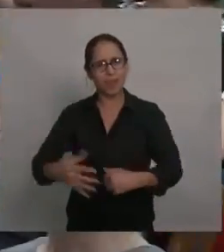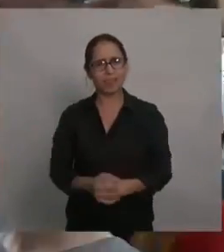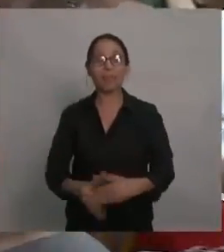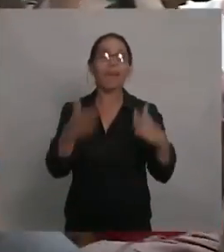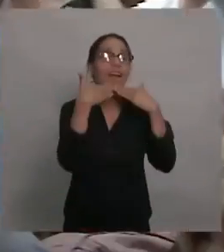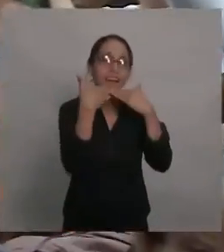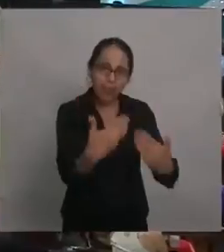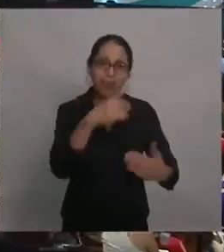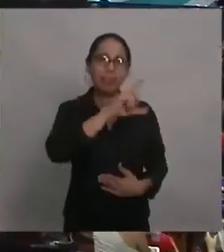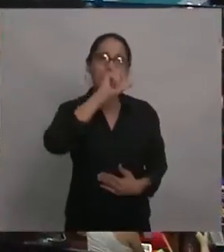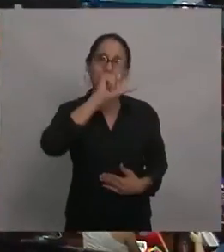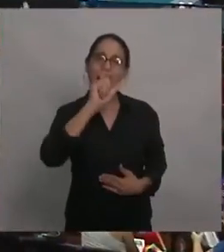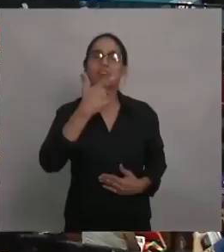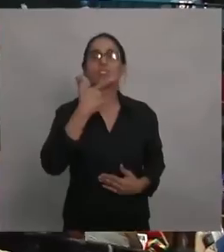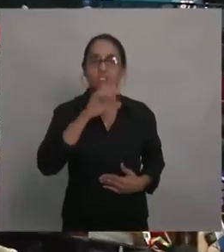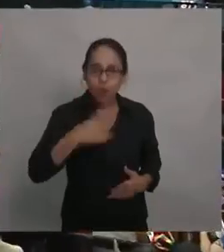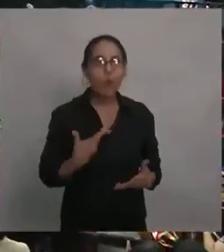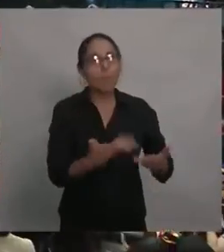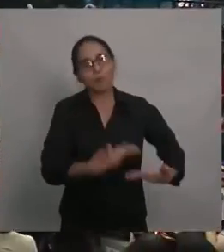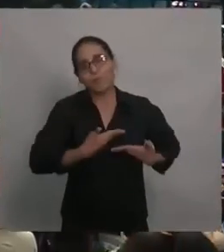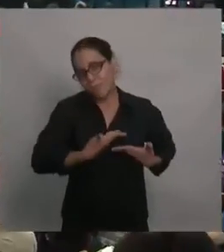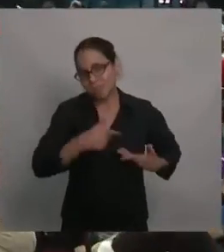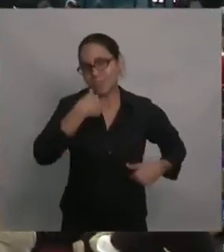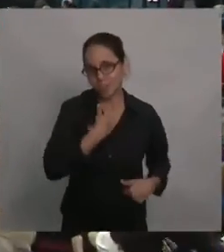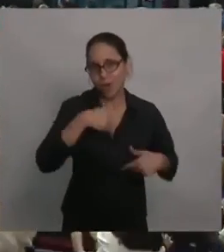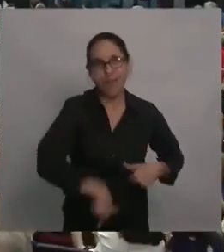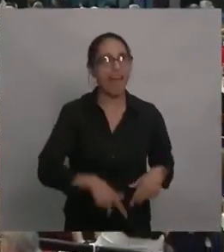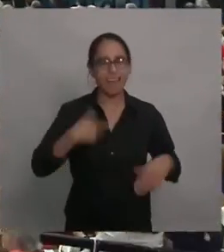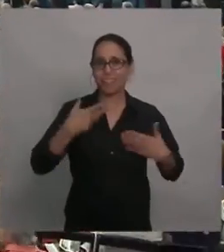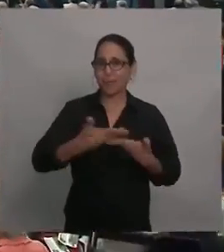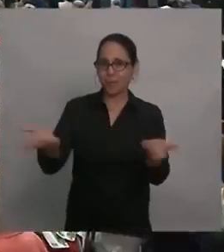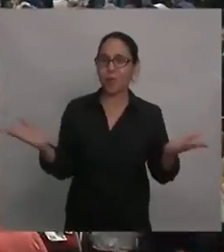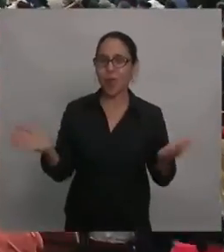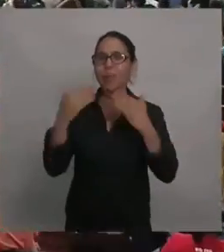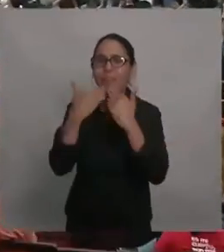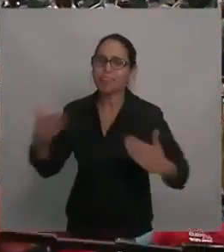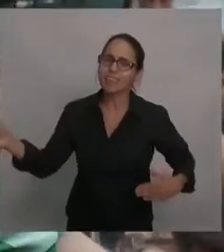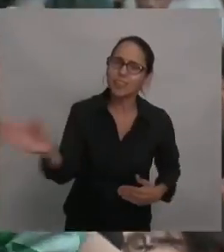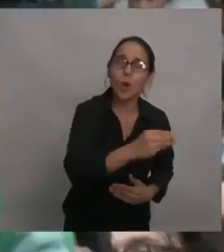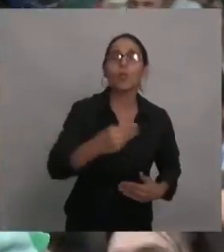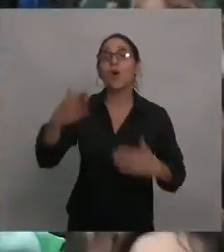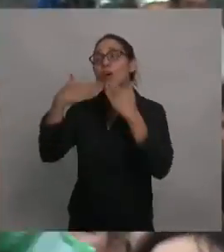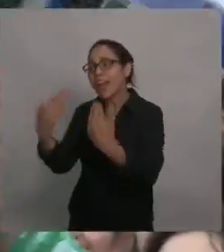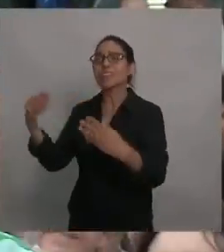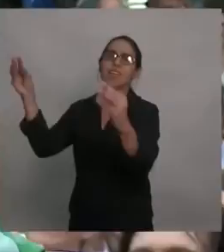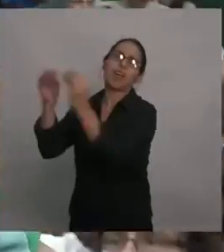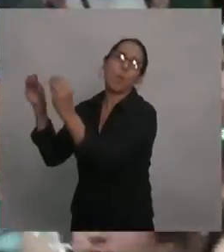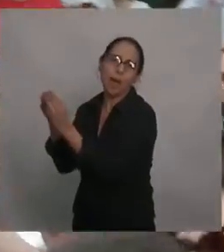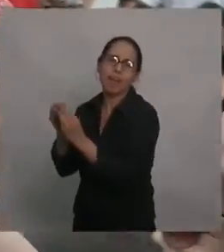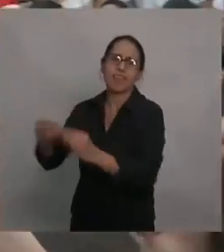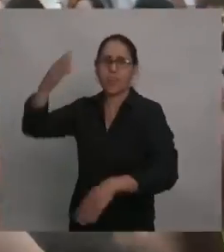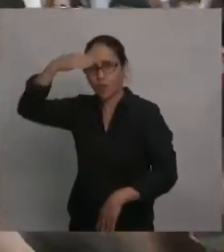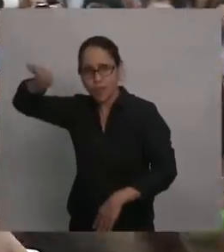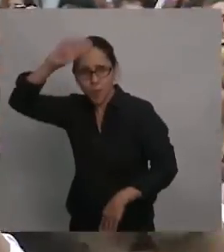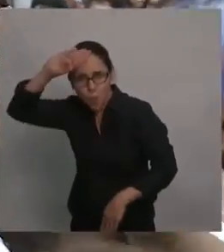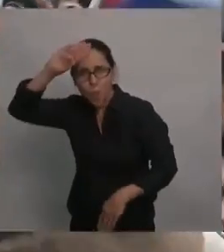por la invitación a este evento. Gracias a todos ustedes. Gracias a nuestros compañeros cubanos por darnos la oportunidad de formar parte de esta delegación